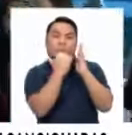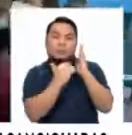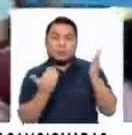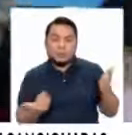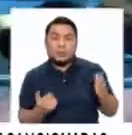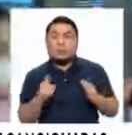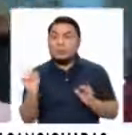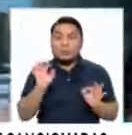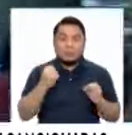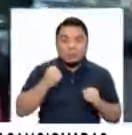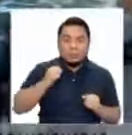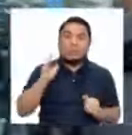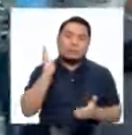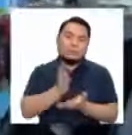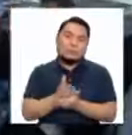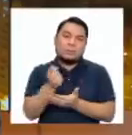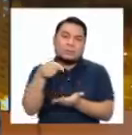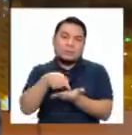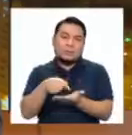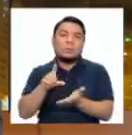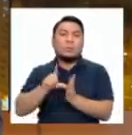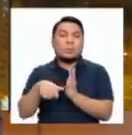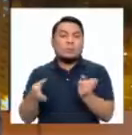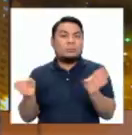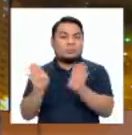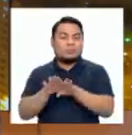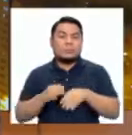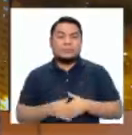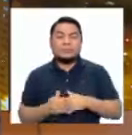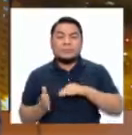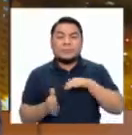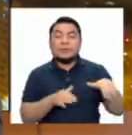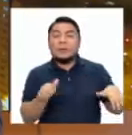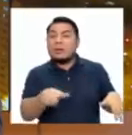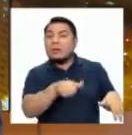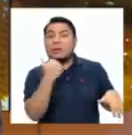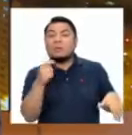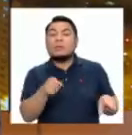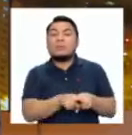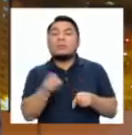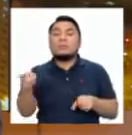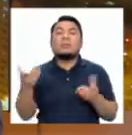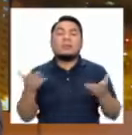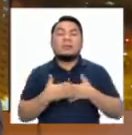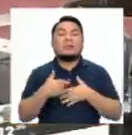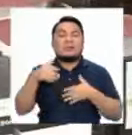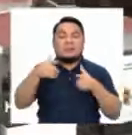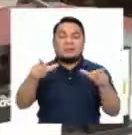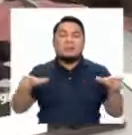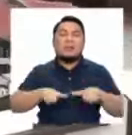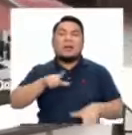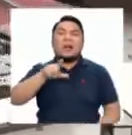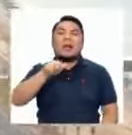lo contrario, serán multados. Bueno, y la otra cara de la moneda fue el Centro Comercial Arcomar